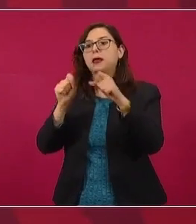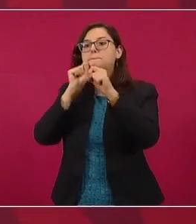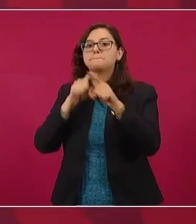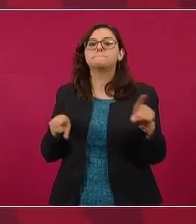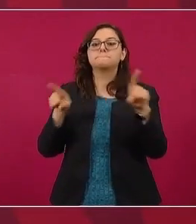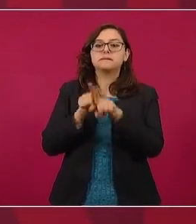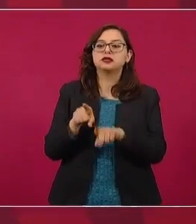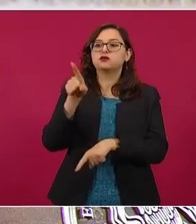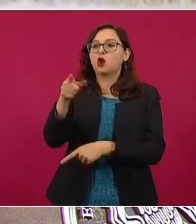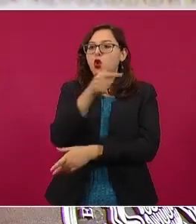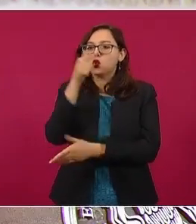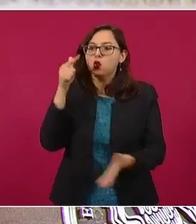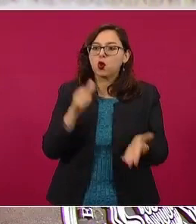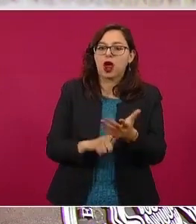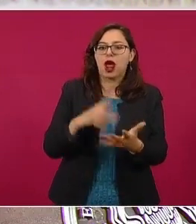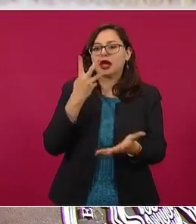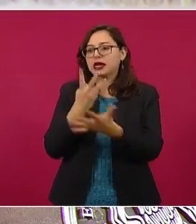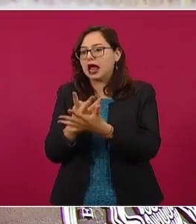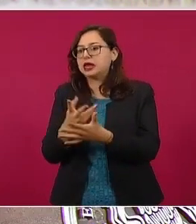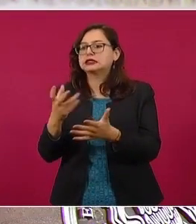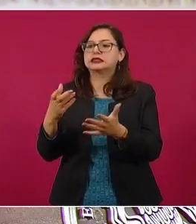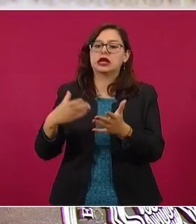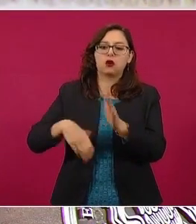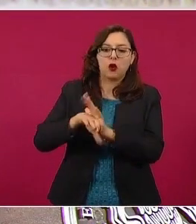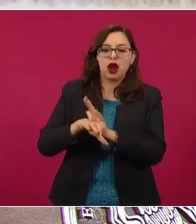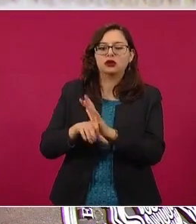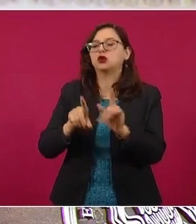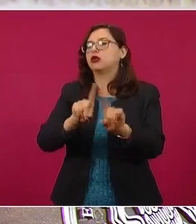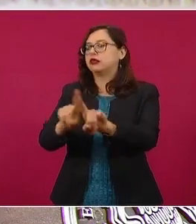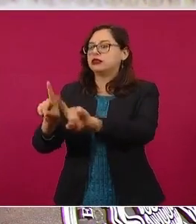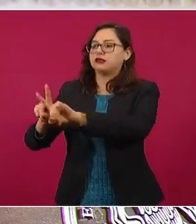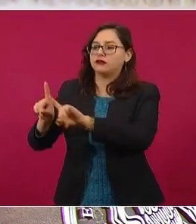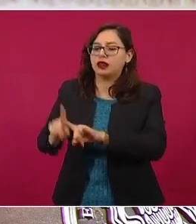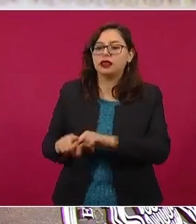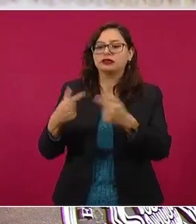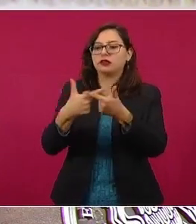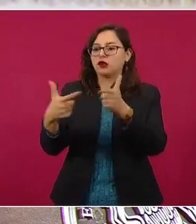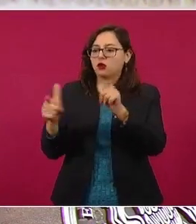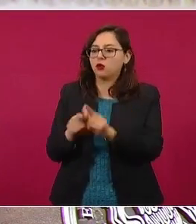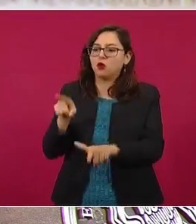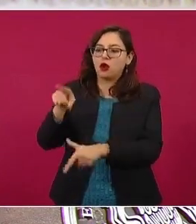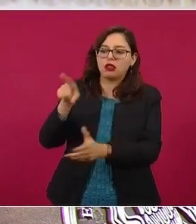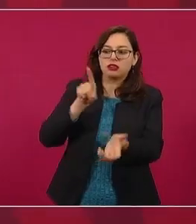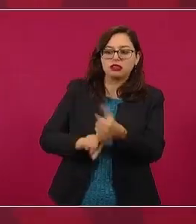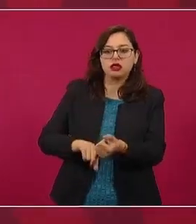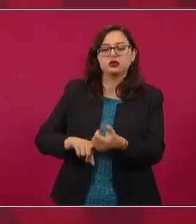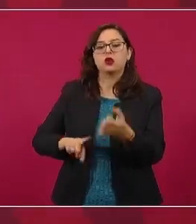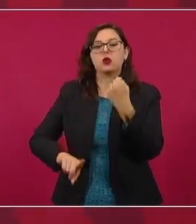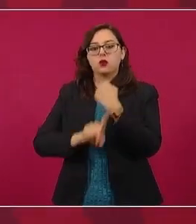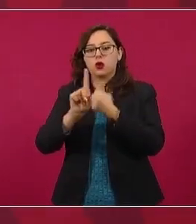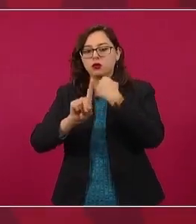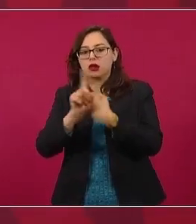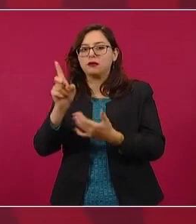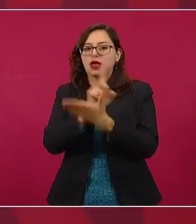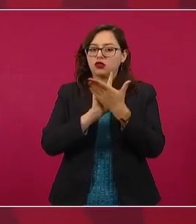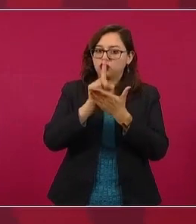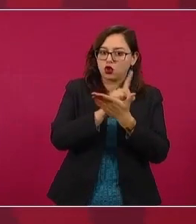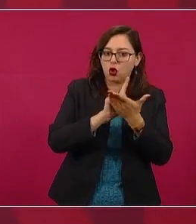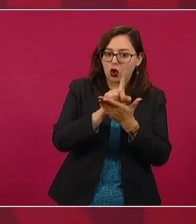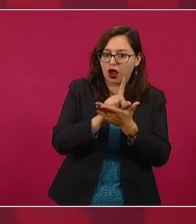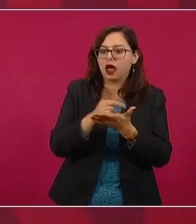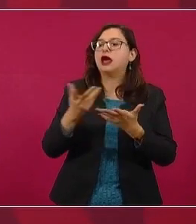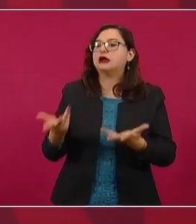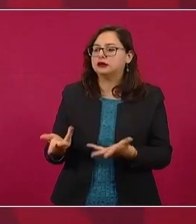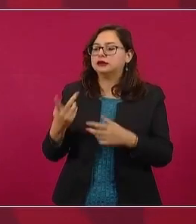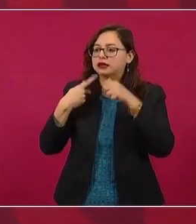las personas que son adictas o que tienen problemas de consumo de estas sustancias, para mejorar las terapéuticas y para